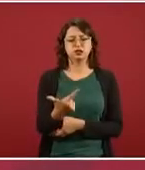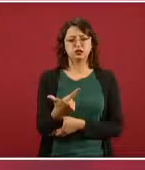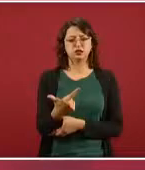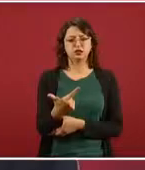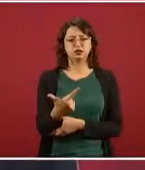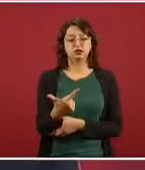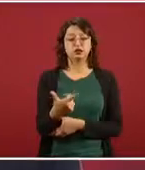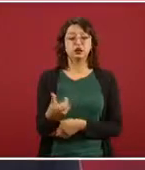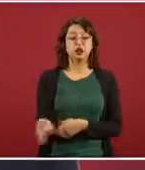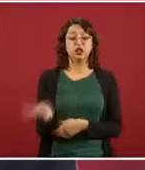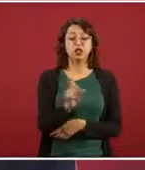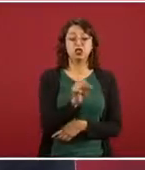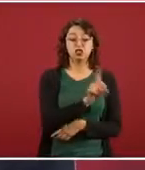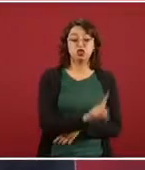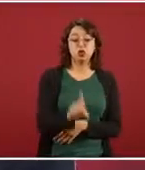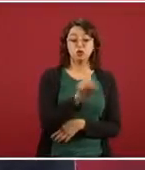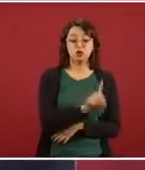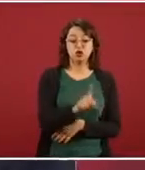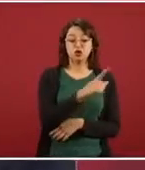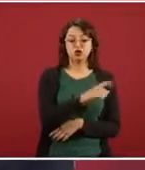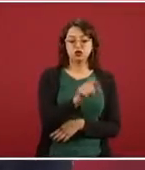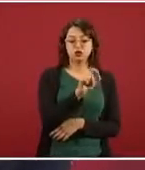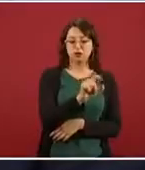De 120 y tantos